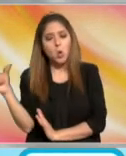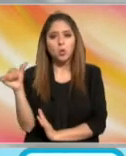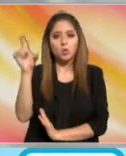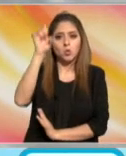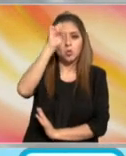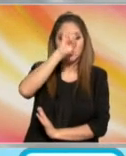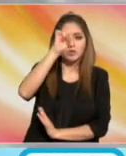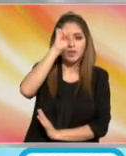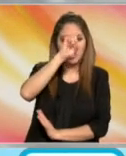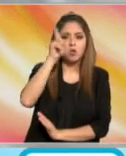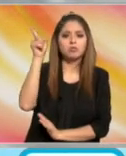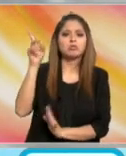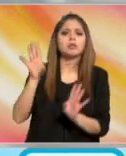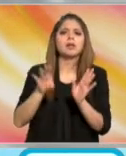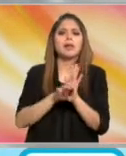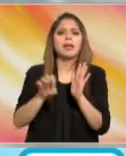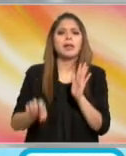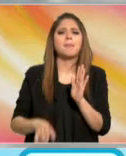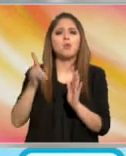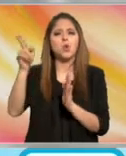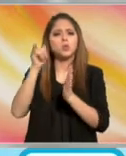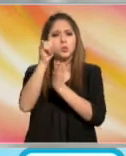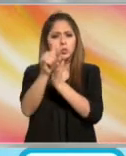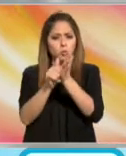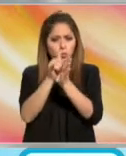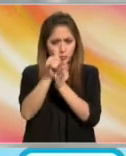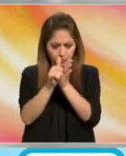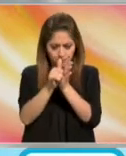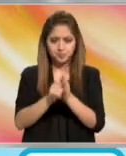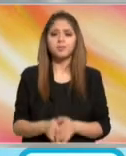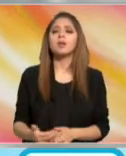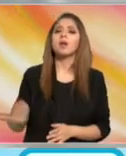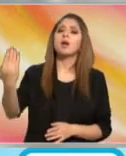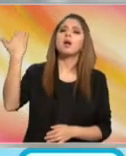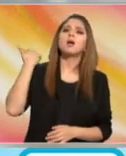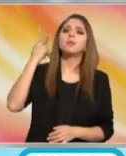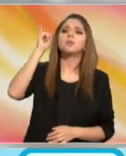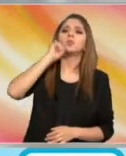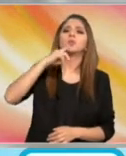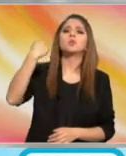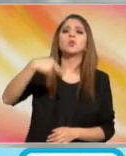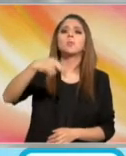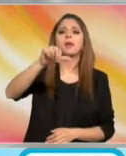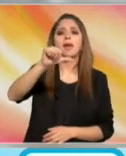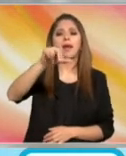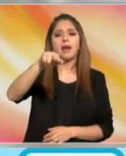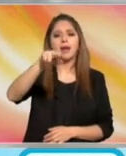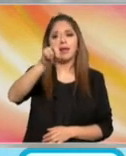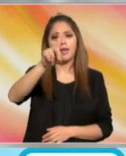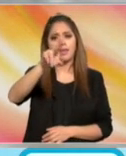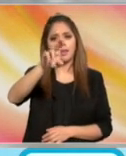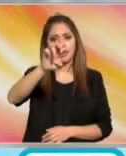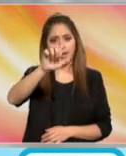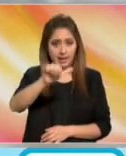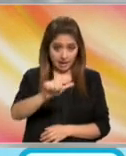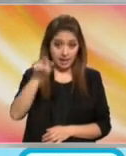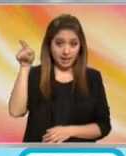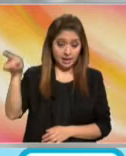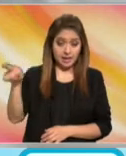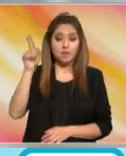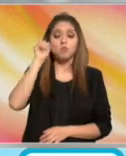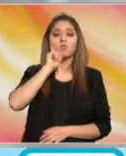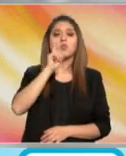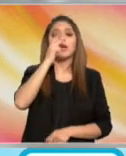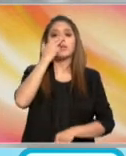YouTube, Ajá. porque, por ejemplo, Andrea, que ya hemos platicado de ella, que tiene el negocio de dulces, que hace mesas de Sí. dulces, que